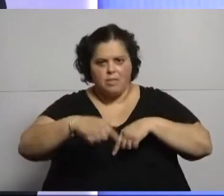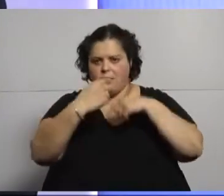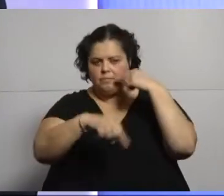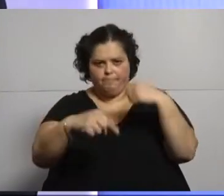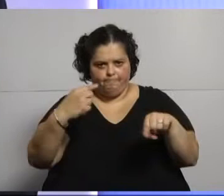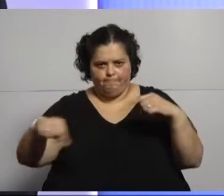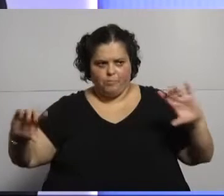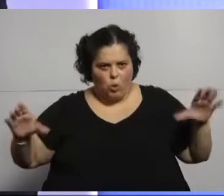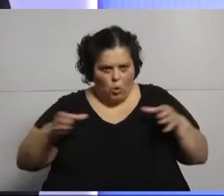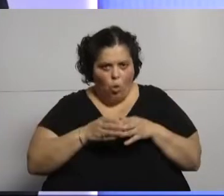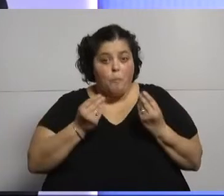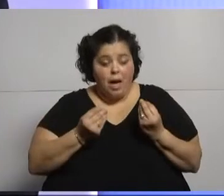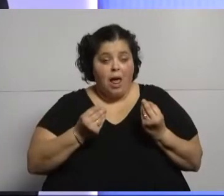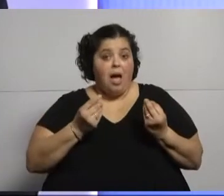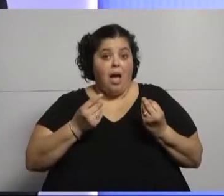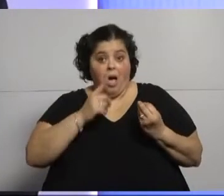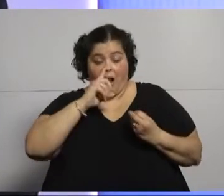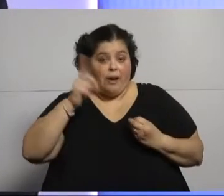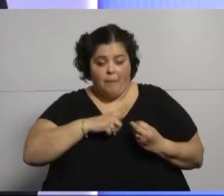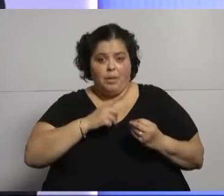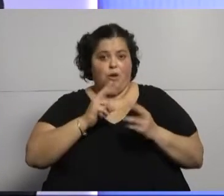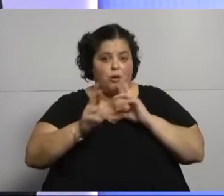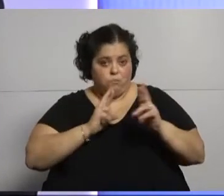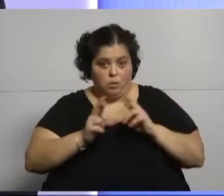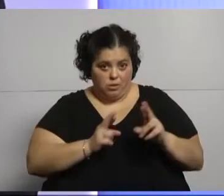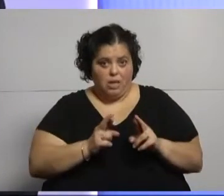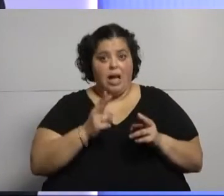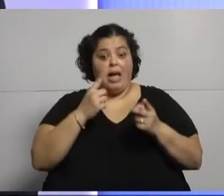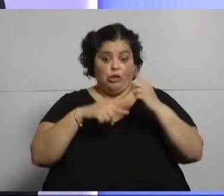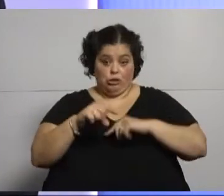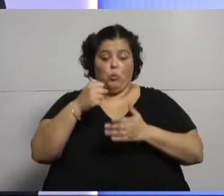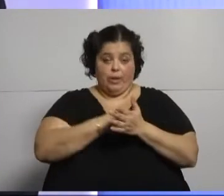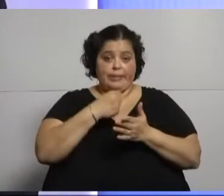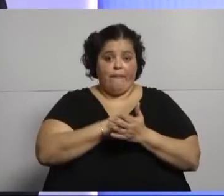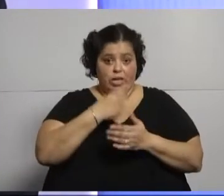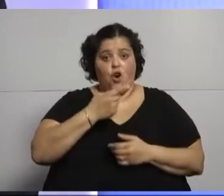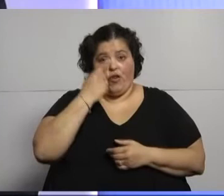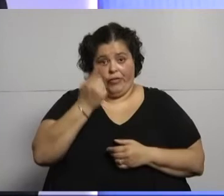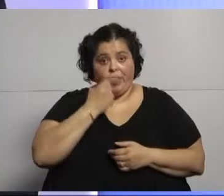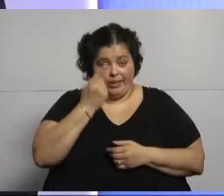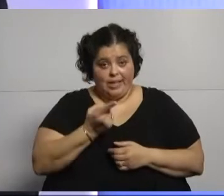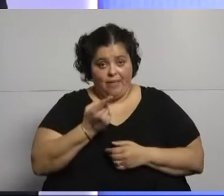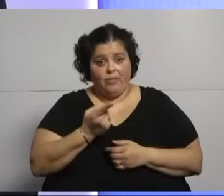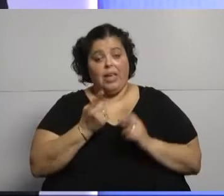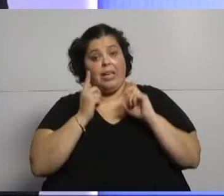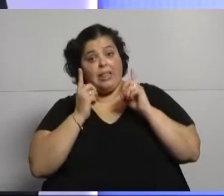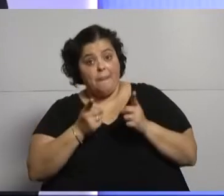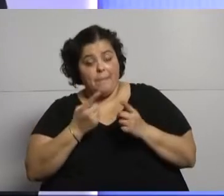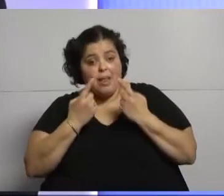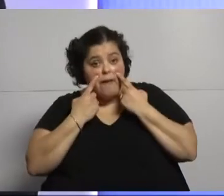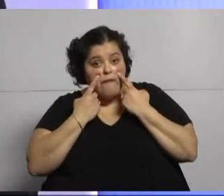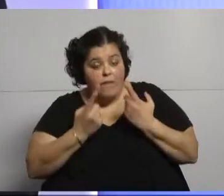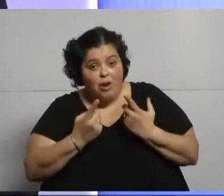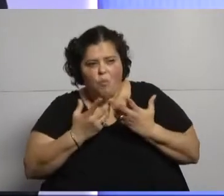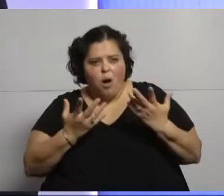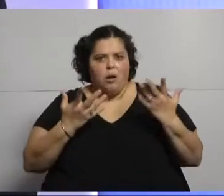poder movernos rápido. La verdad que fue un desafío bien interesante y ver ese elefante más que como